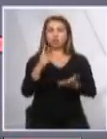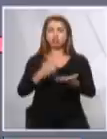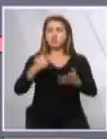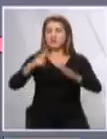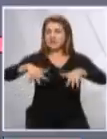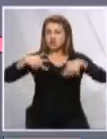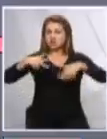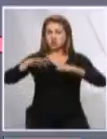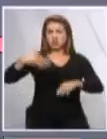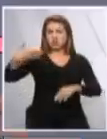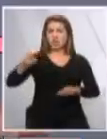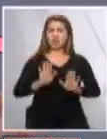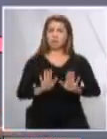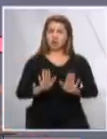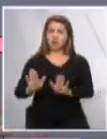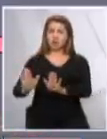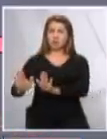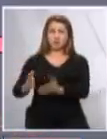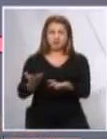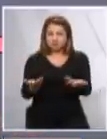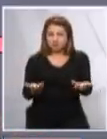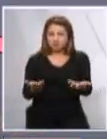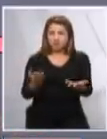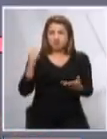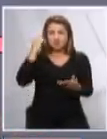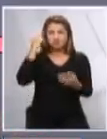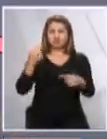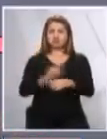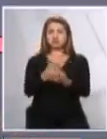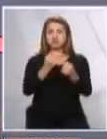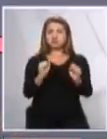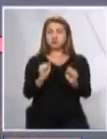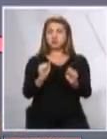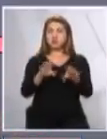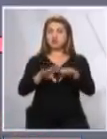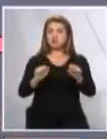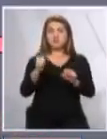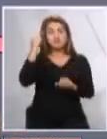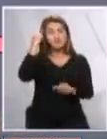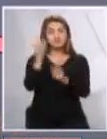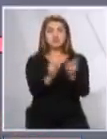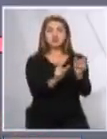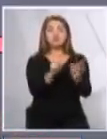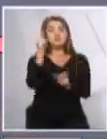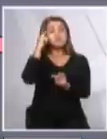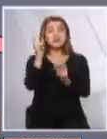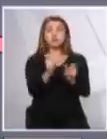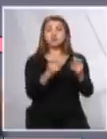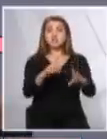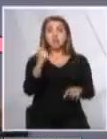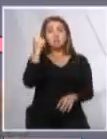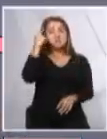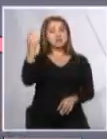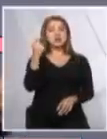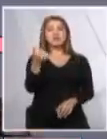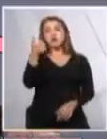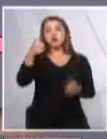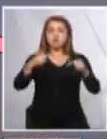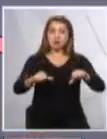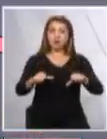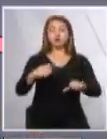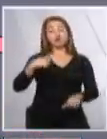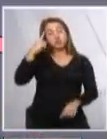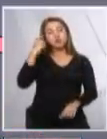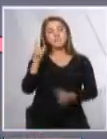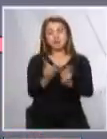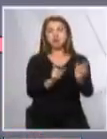2018, es absolutamente inconsistente con lo que piensa la gente. La gente ya tiene un juicio, bueno o malo, bueno, malo en